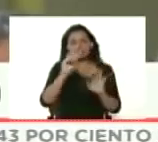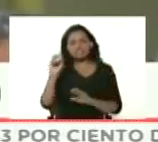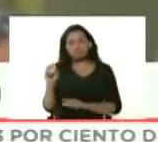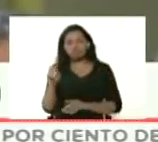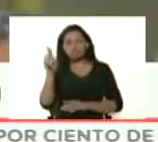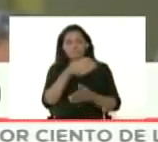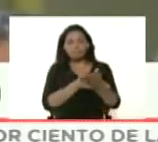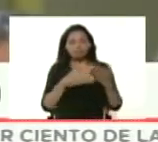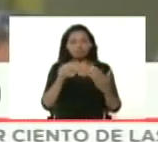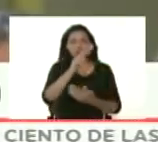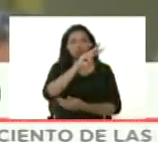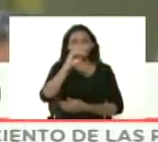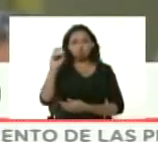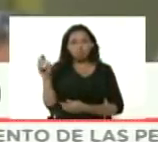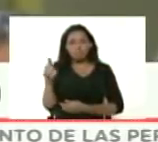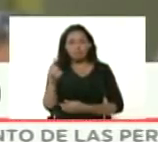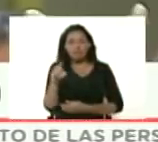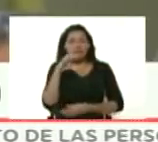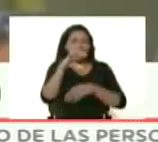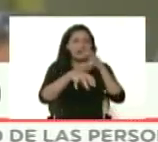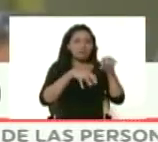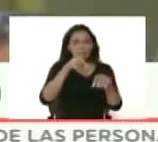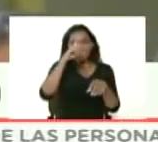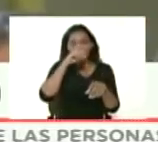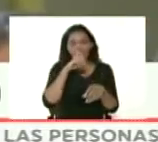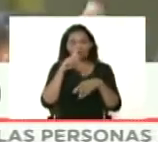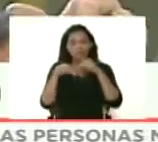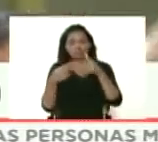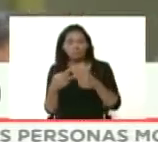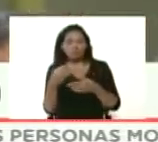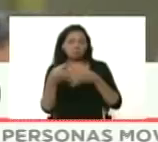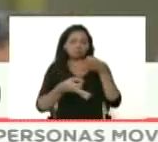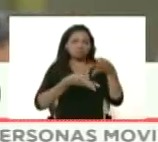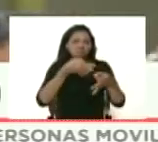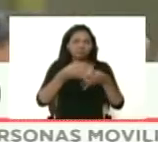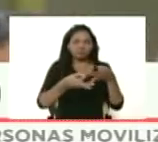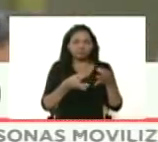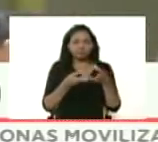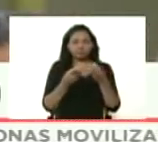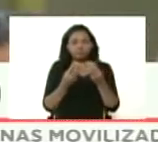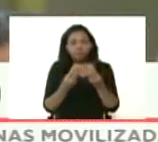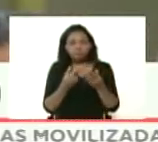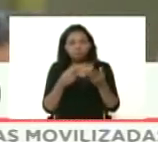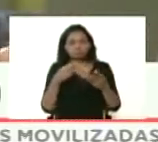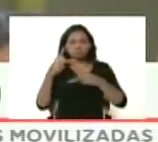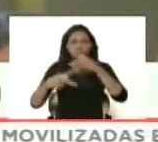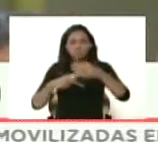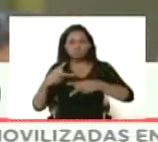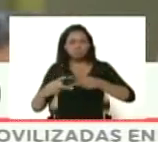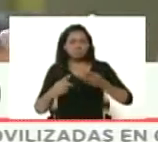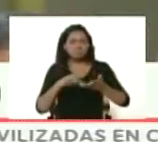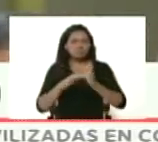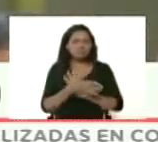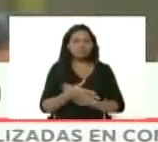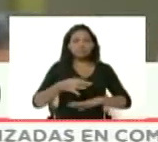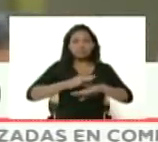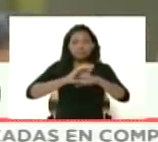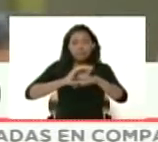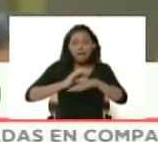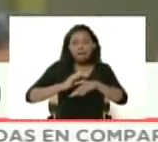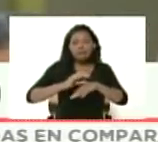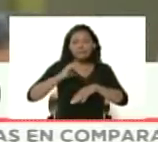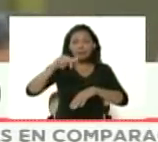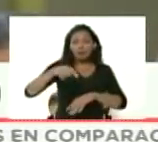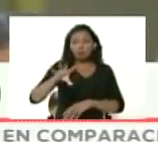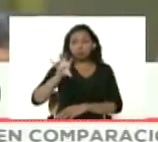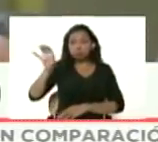y 1.200.000 animales al año. Entonces, cuando estamos hablando de la cantidad de productores, lo estratégico que es la carne para la nación,